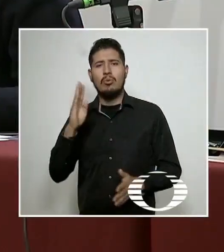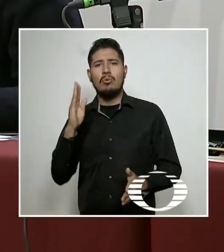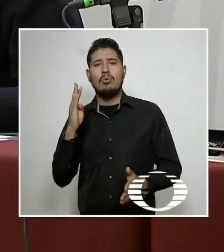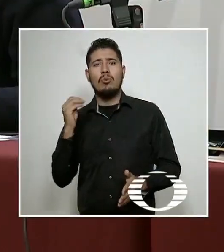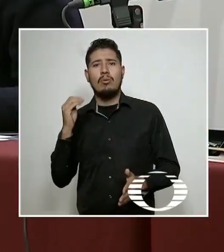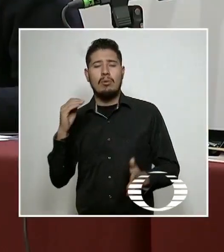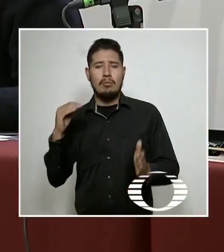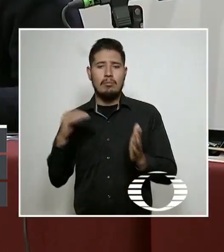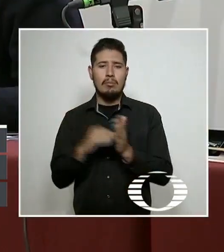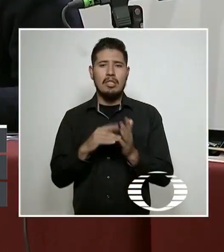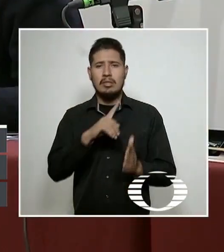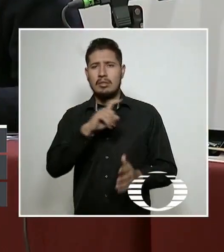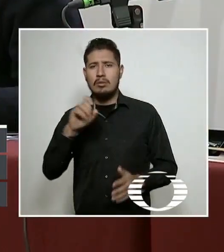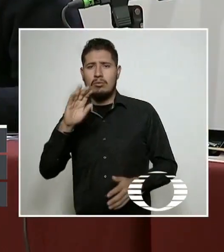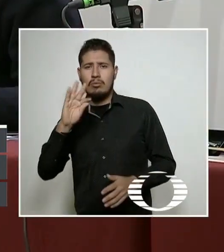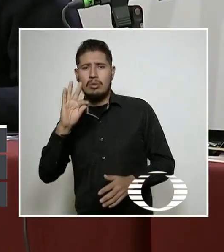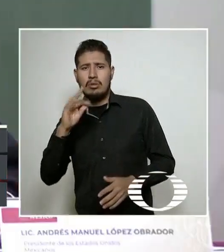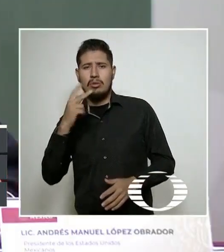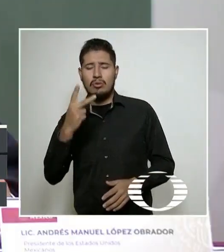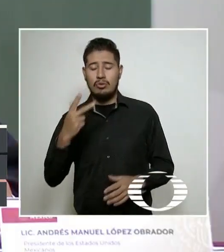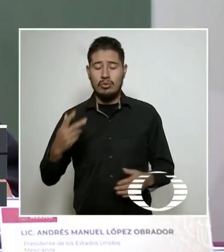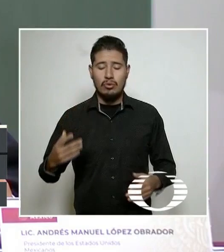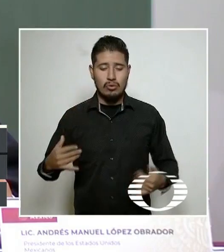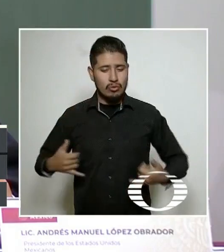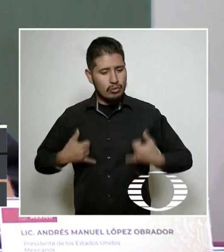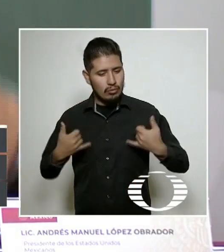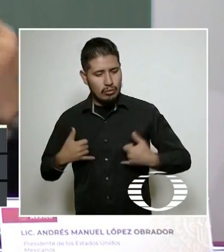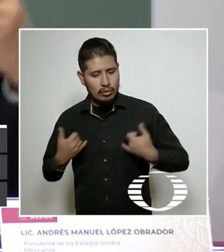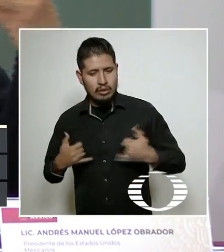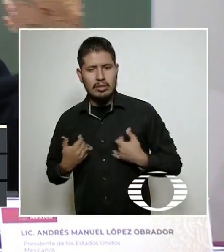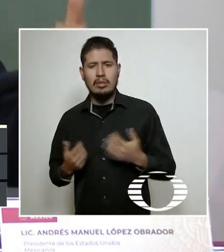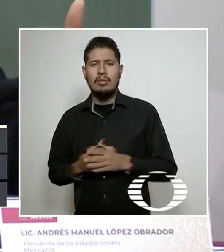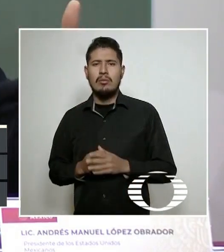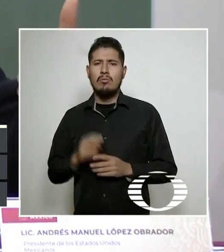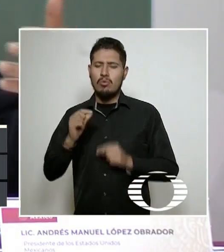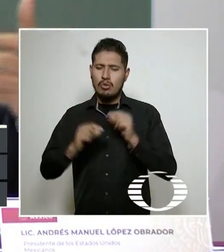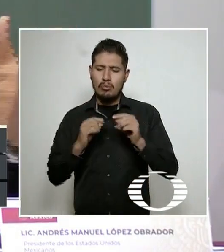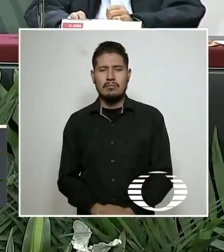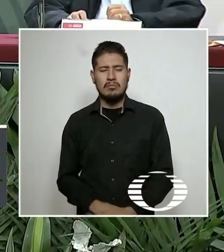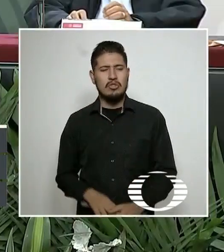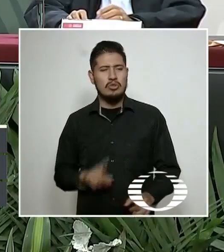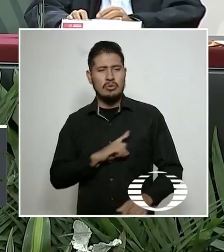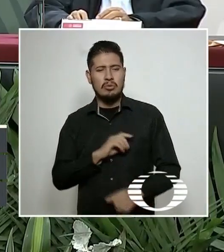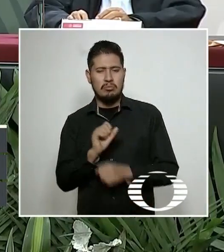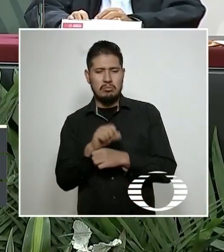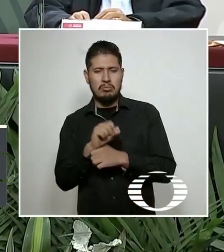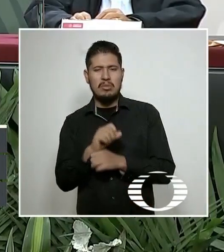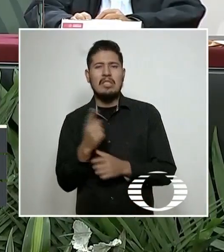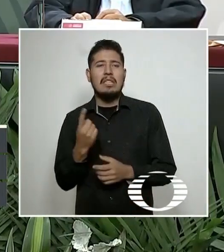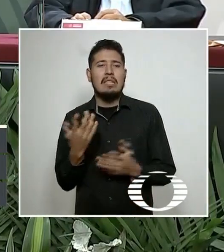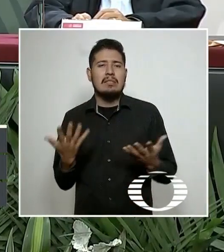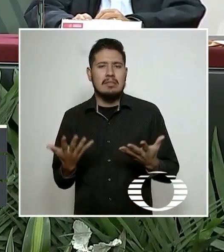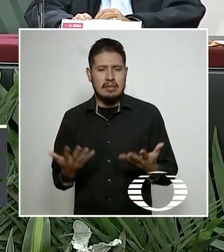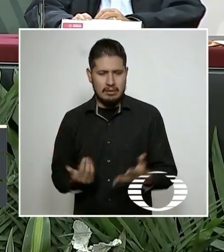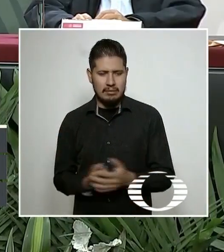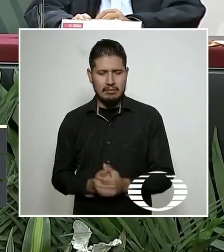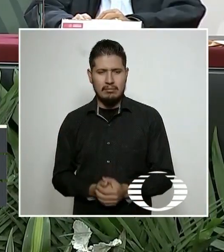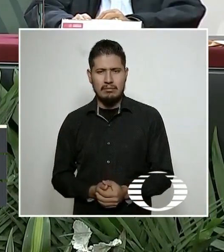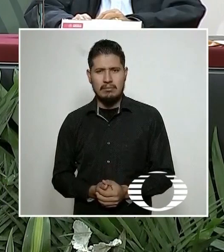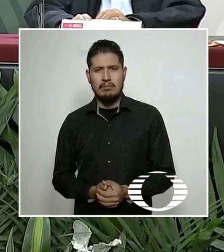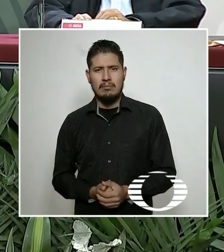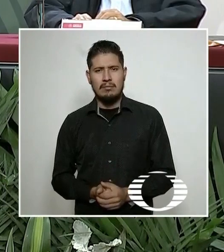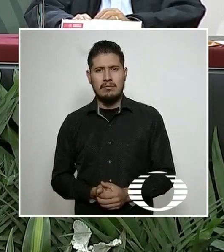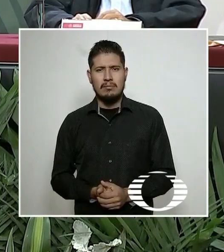diversos proyectos de infraestructura, turismo, justicia, pero sobre todo a los programas sociales de bienestar en un estado donde se